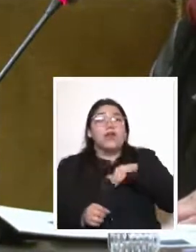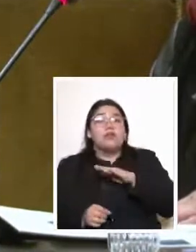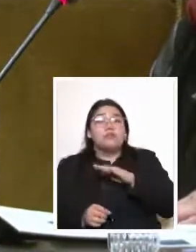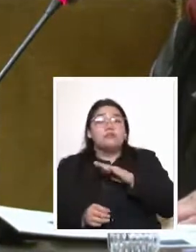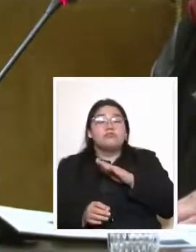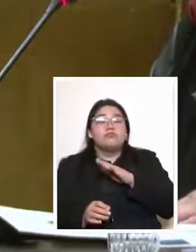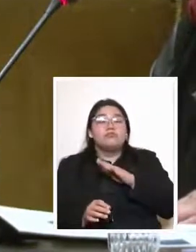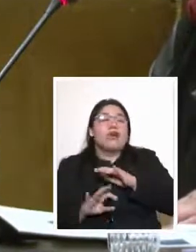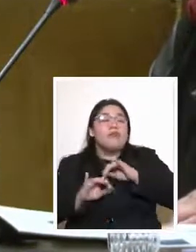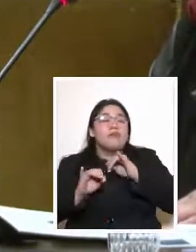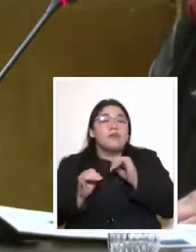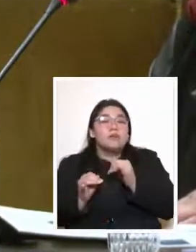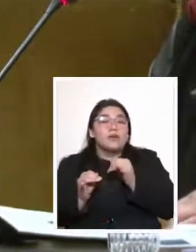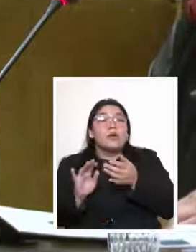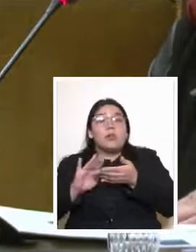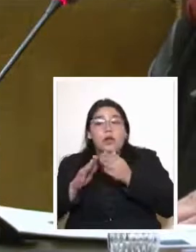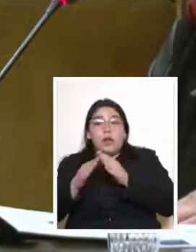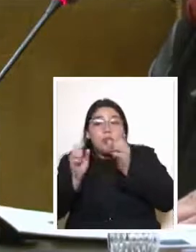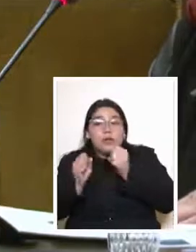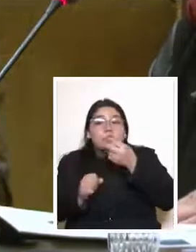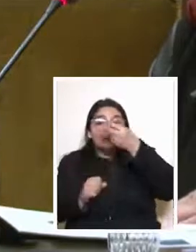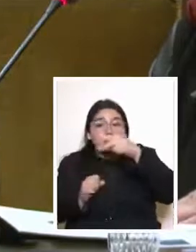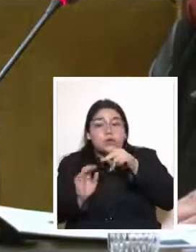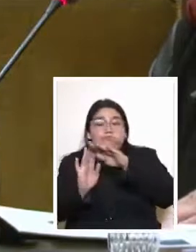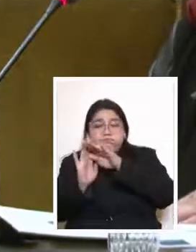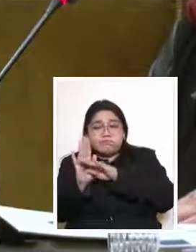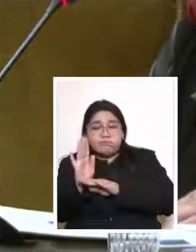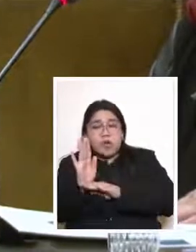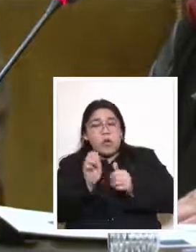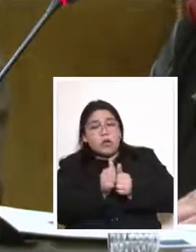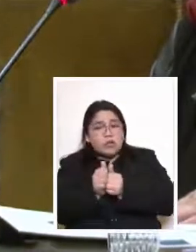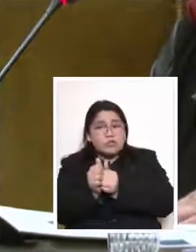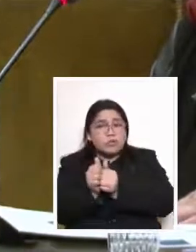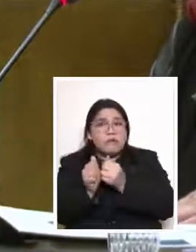pueda implementar sus políticas, sus orientaciones, estas que estamos viendo acá